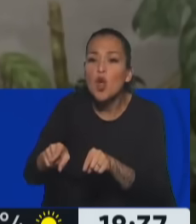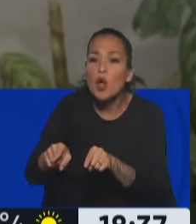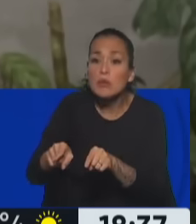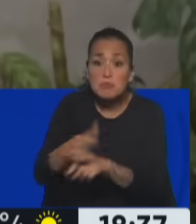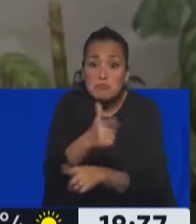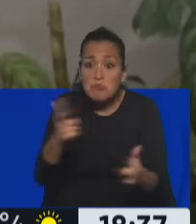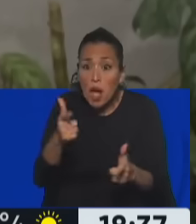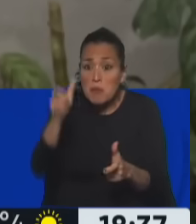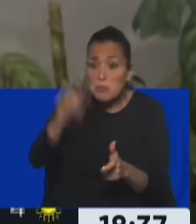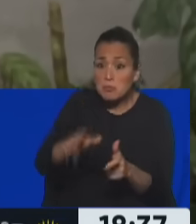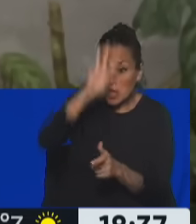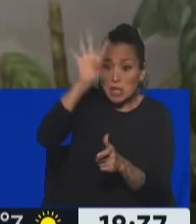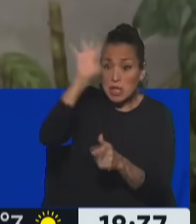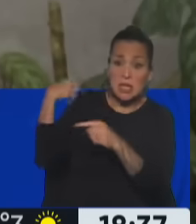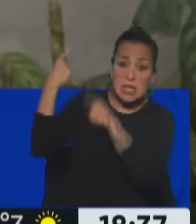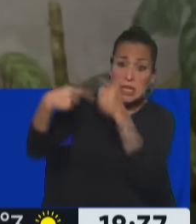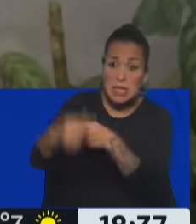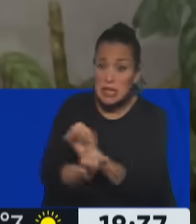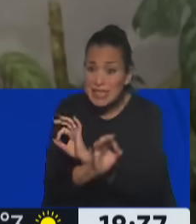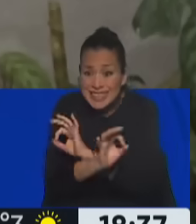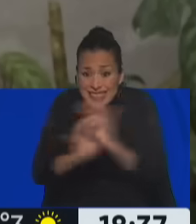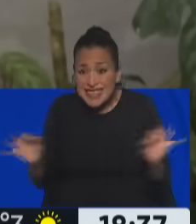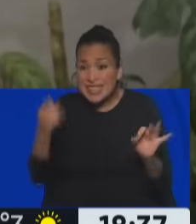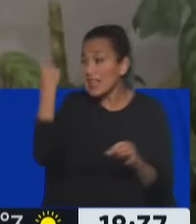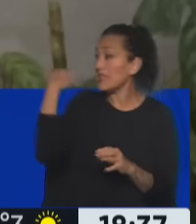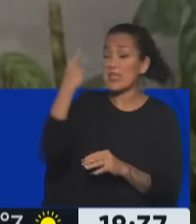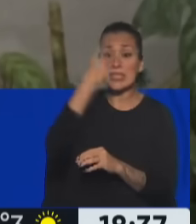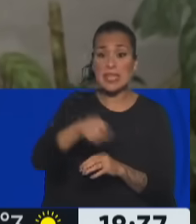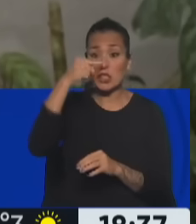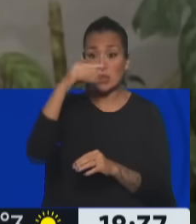tenido un indígena desde hace 170 años.